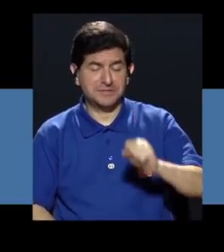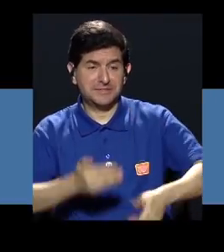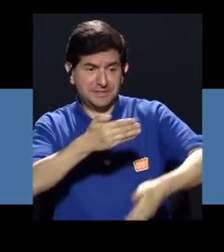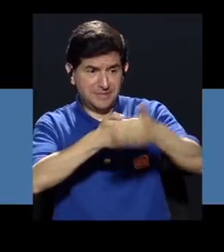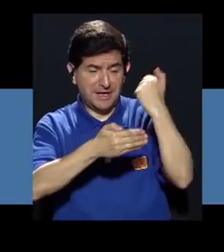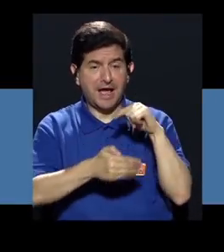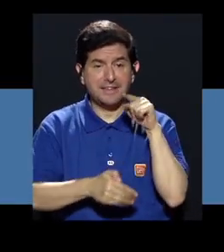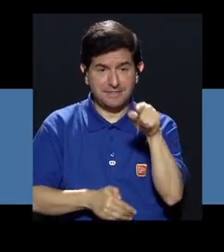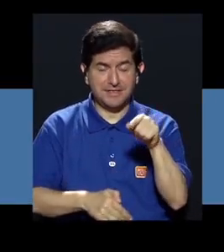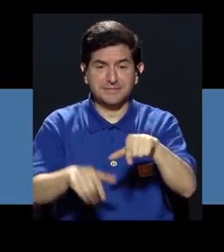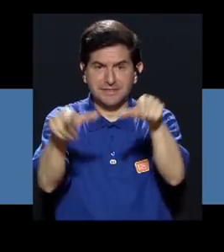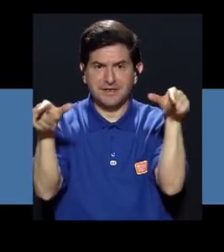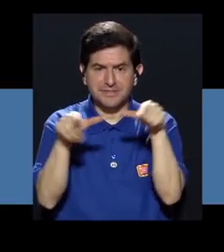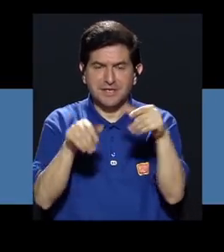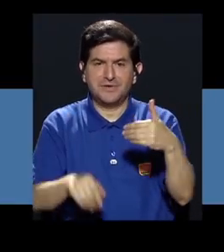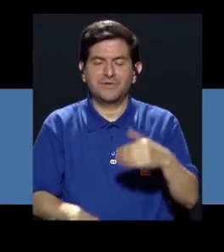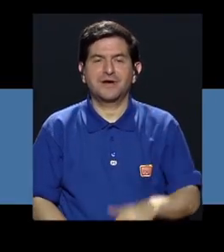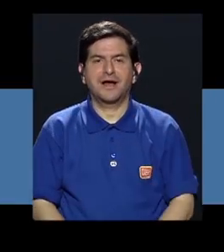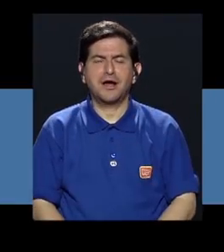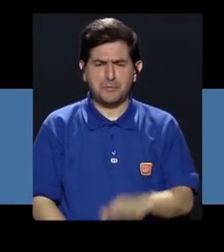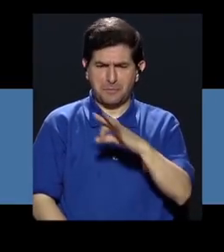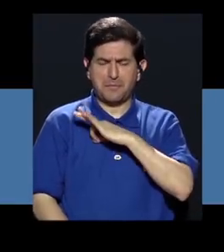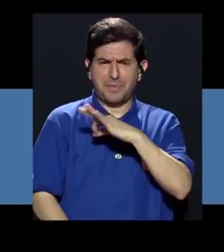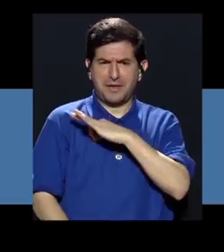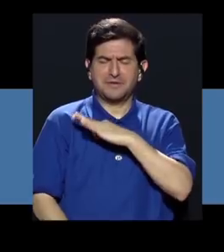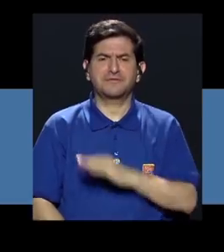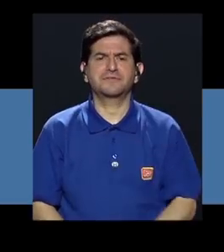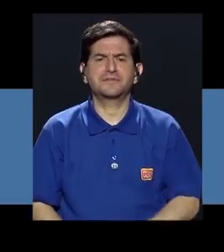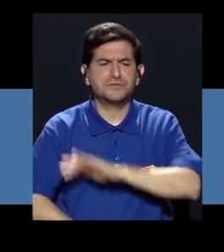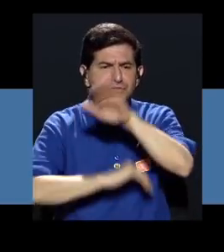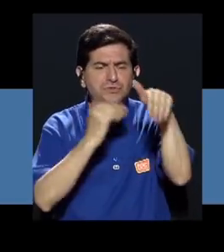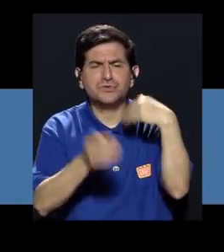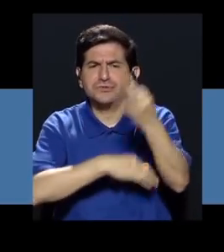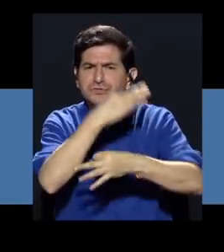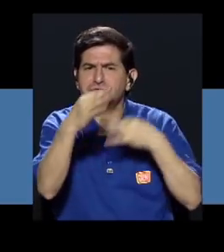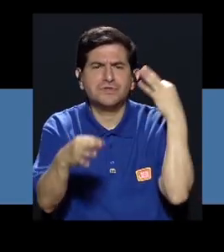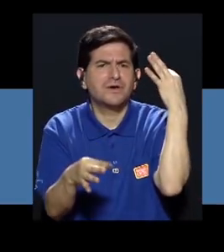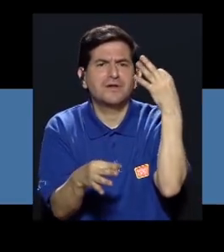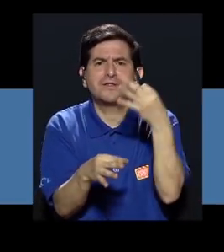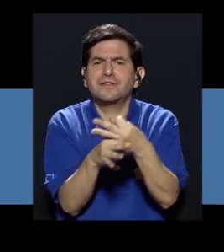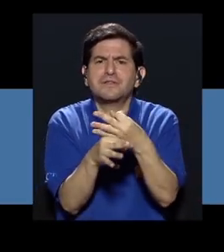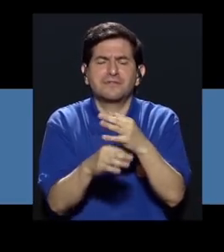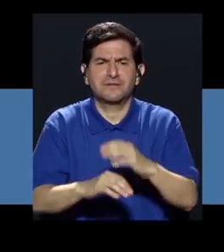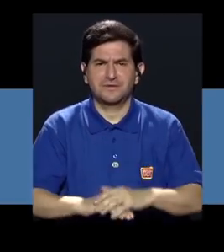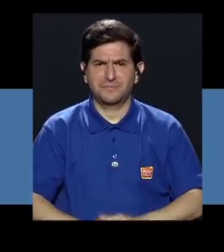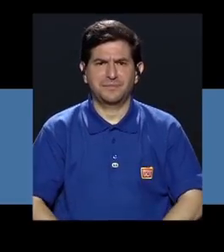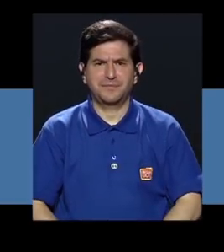estuve en uno de ellos, pues obtuve todos esos beneficios. Todo ese tipo